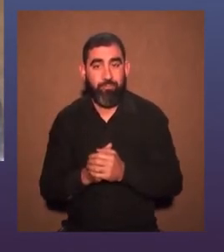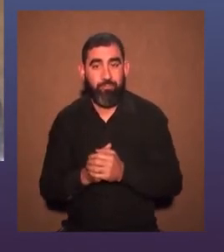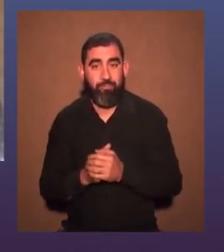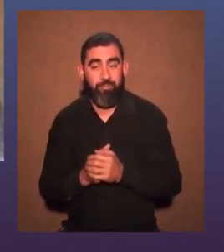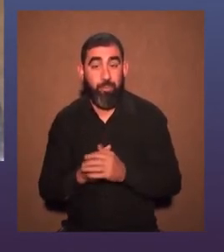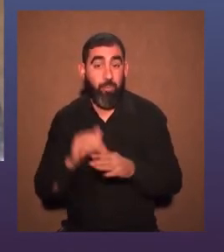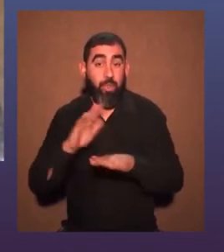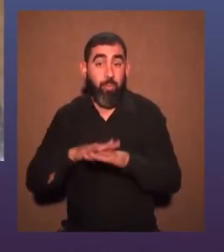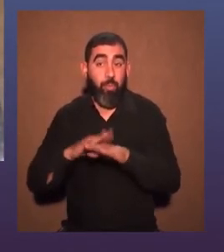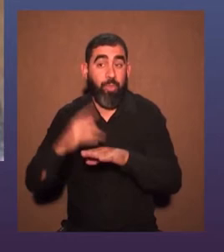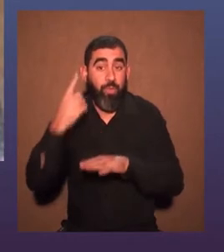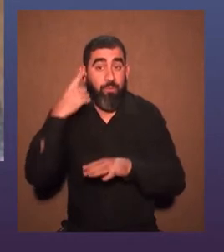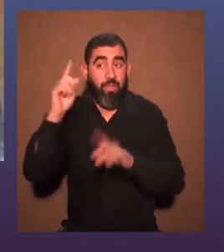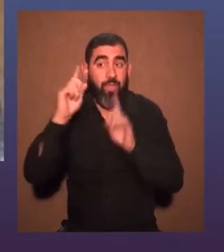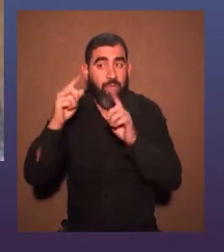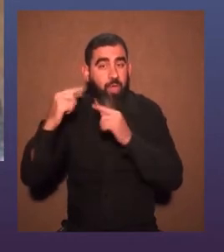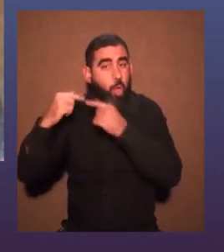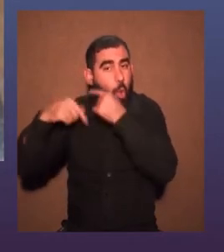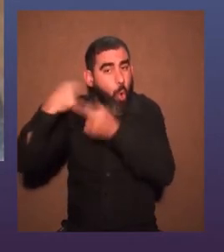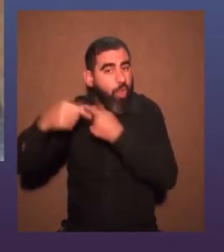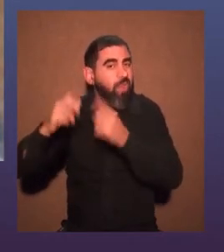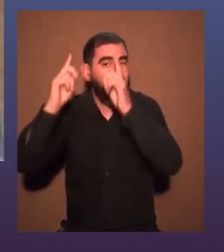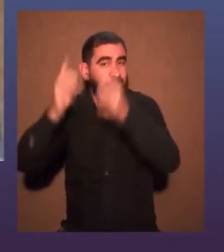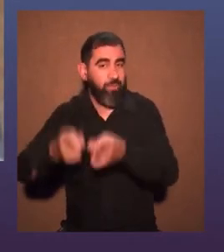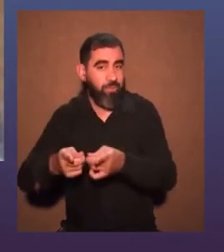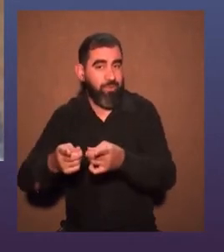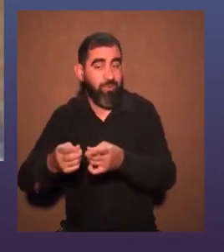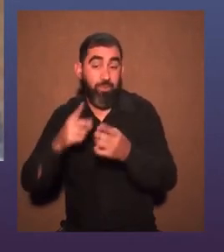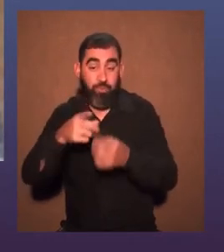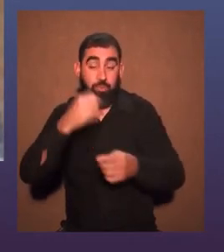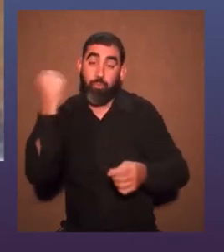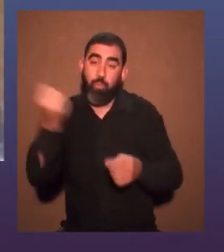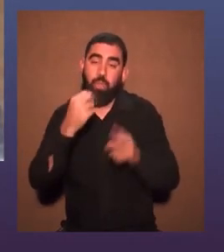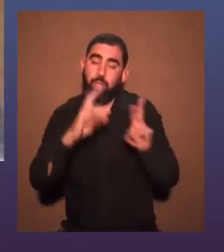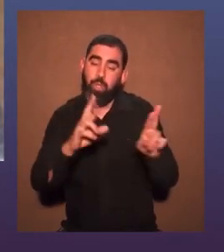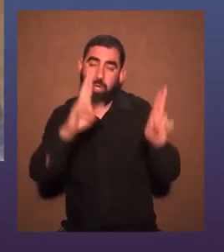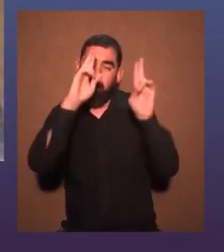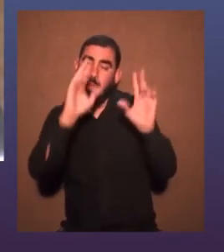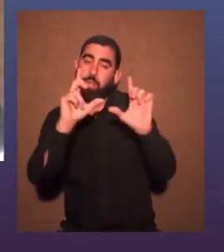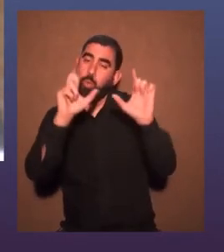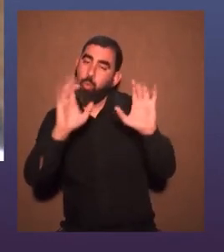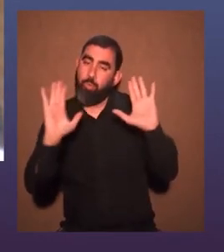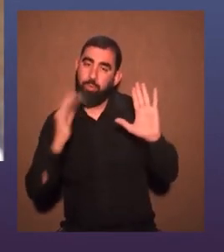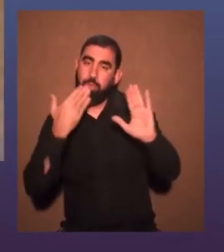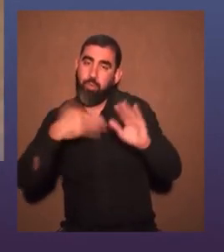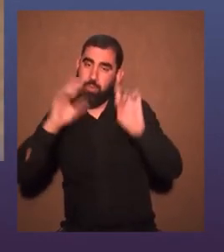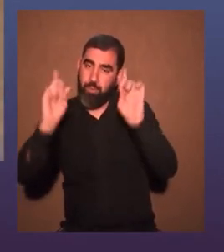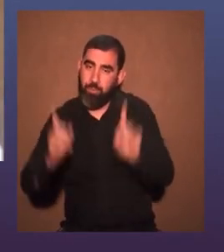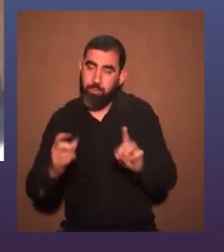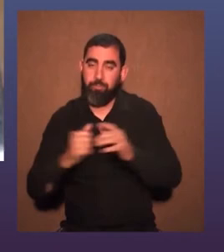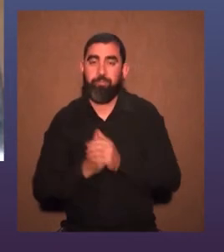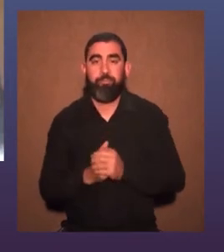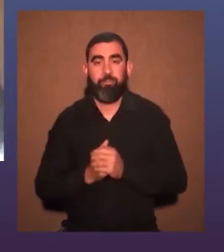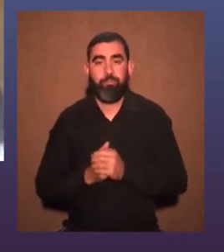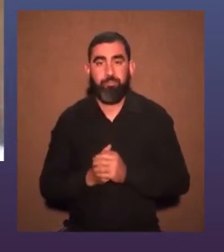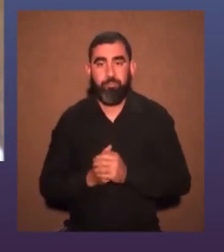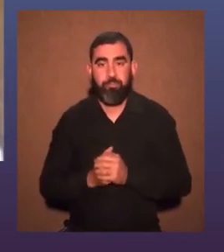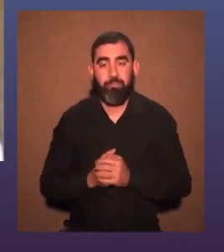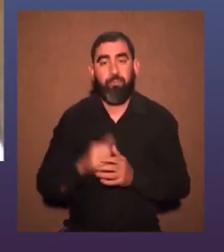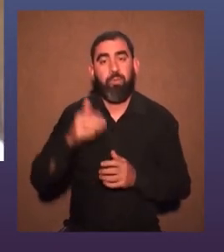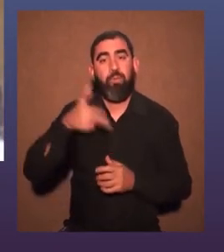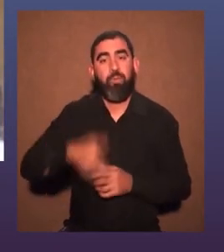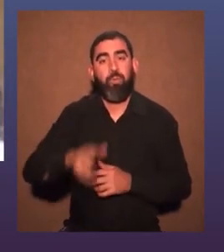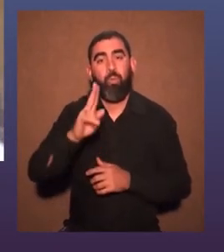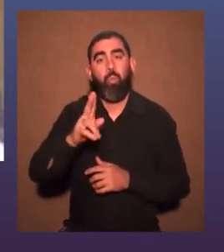genuino a la hora de crear, ¿no? Entonces es importante eso, con todo el respeto, por supuesto, entendido, ¿no?